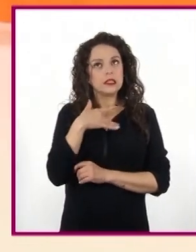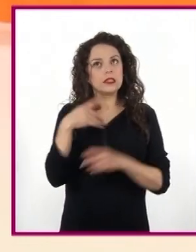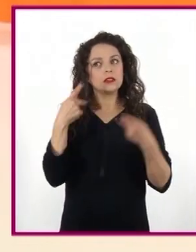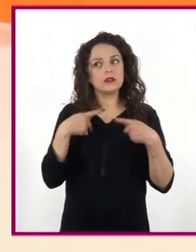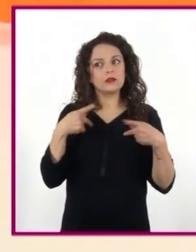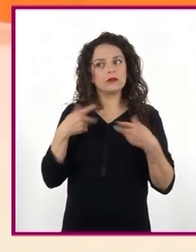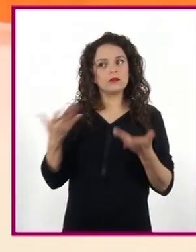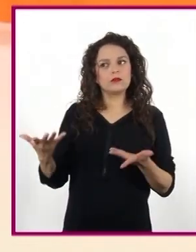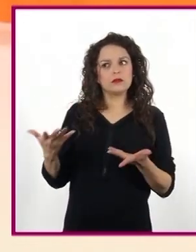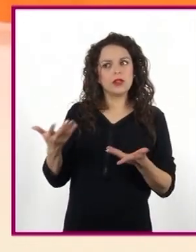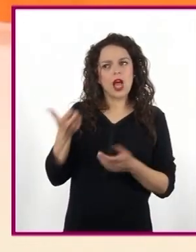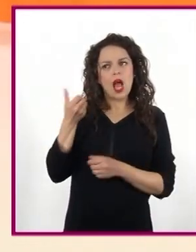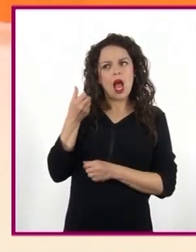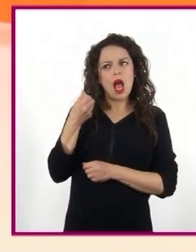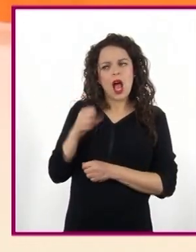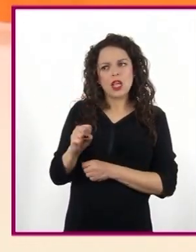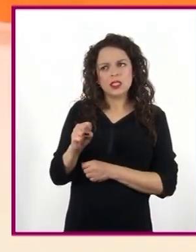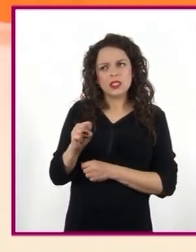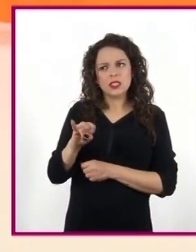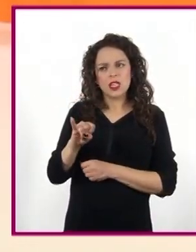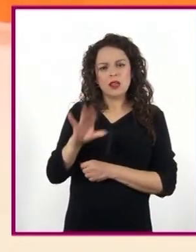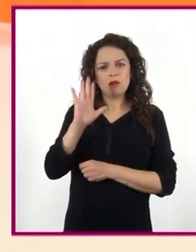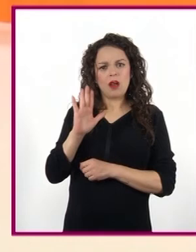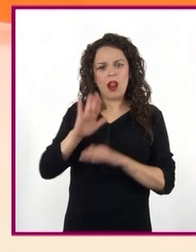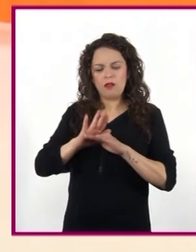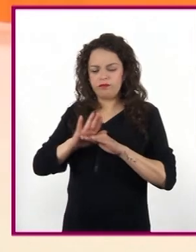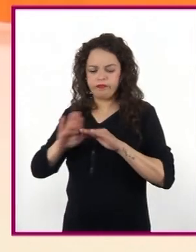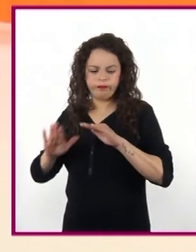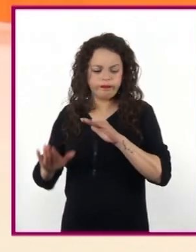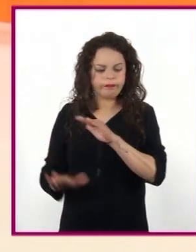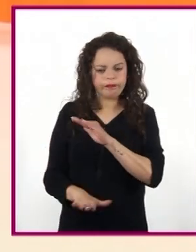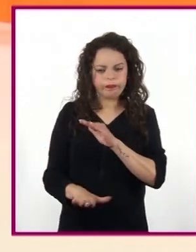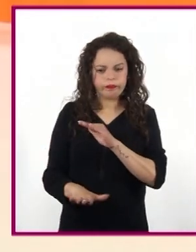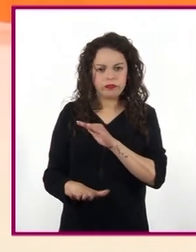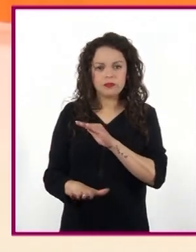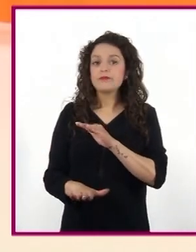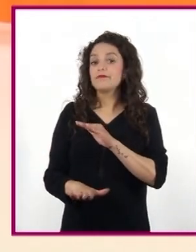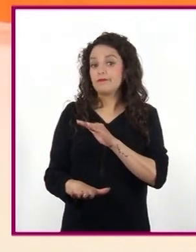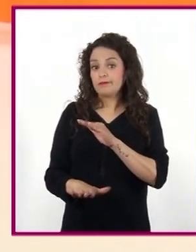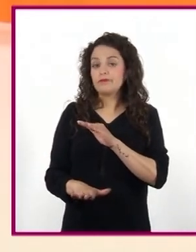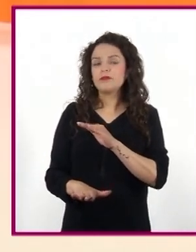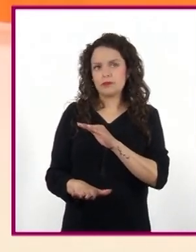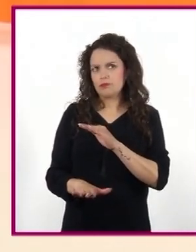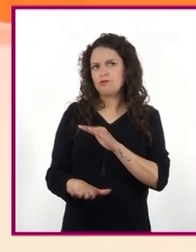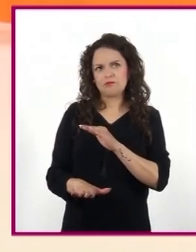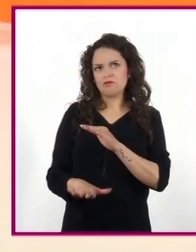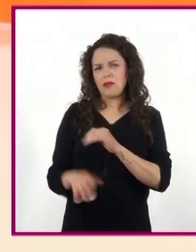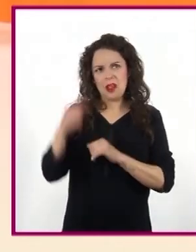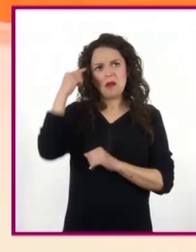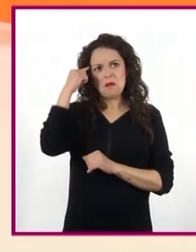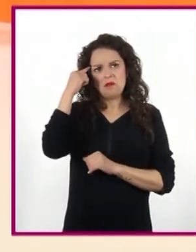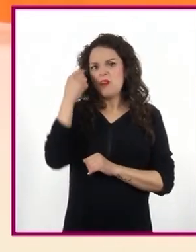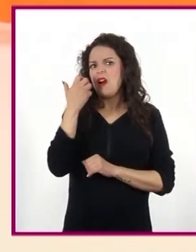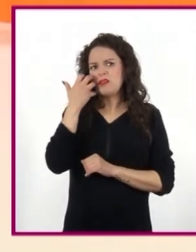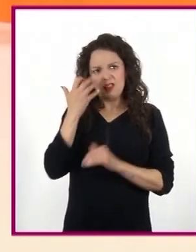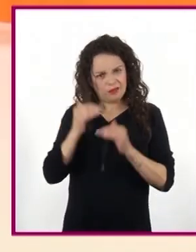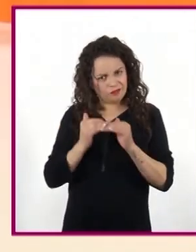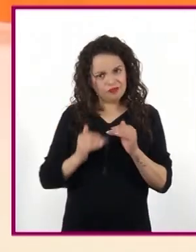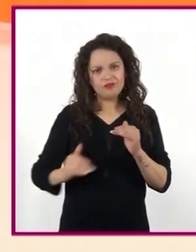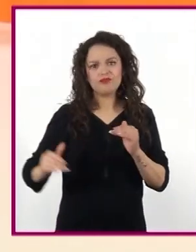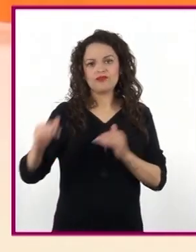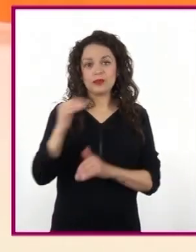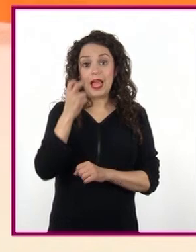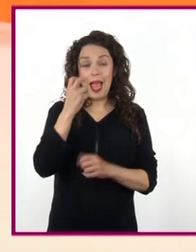habían permanecido en la sombra de la vida pública y administrativa de la colonia. Para entonces, el anhelo